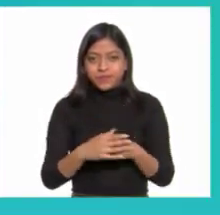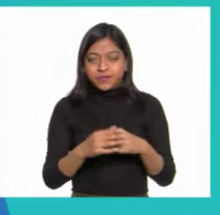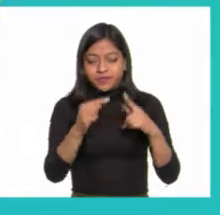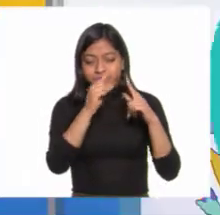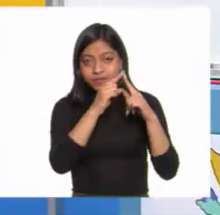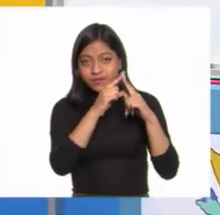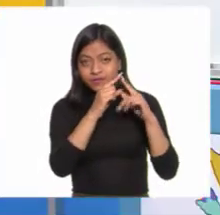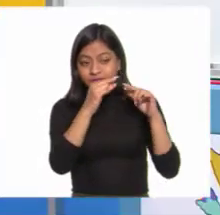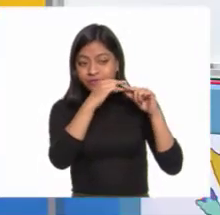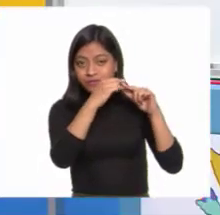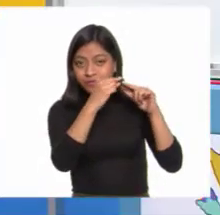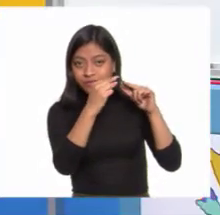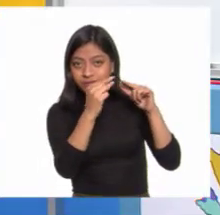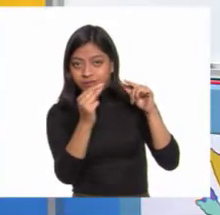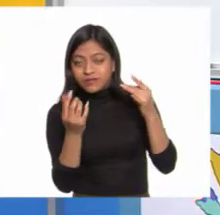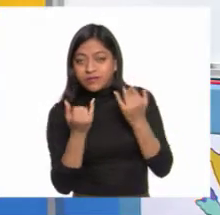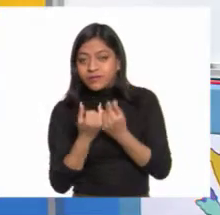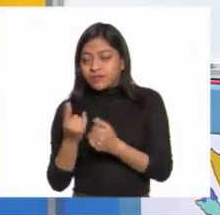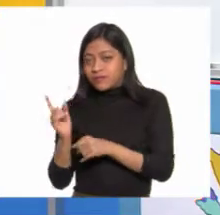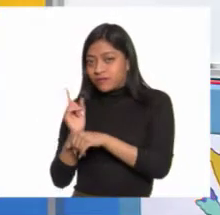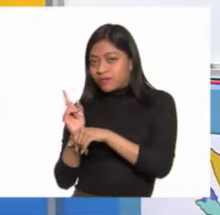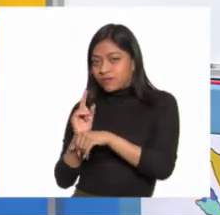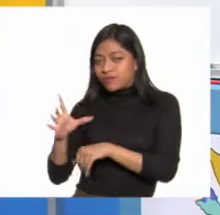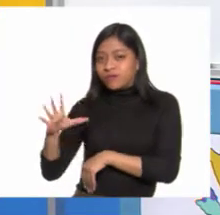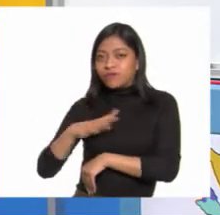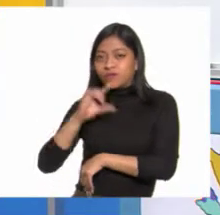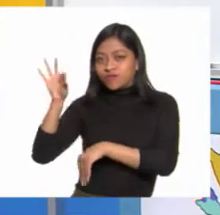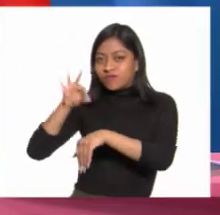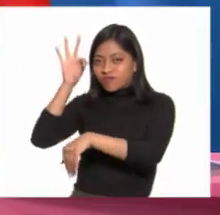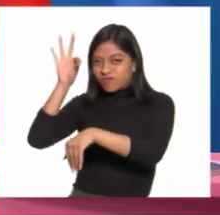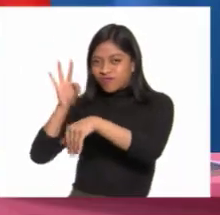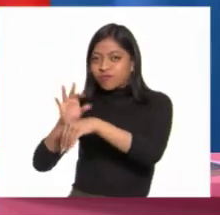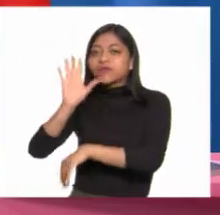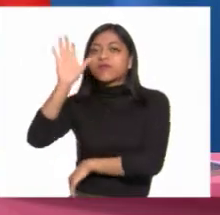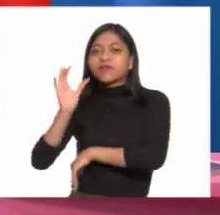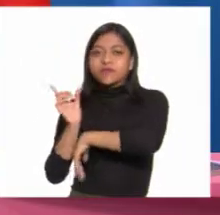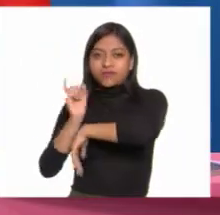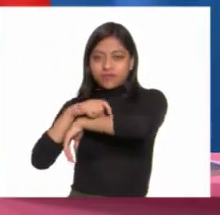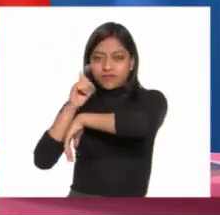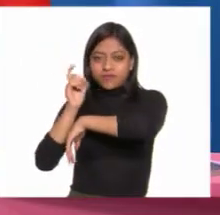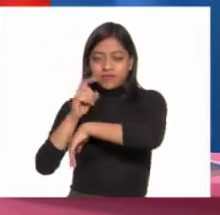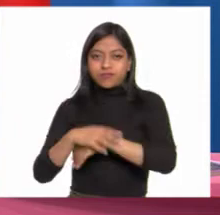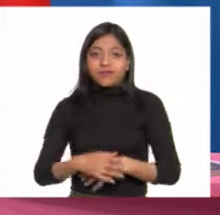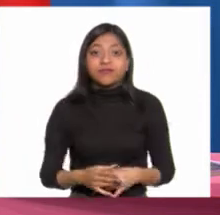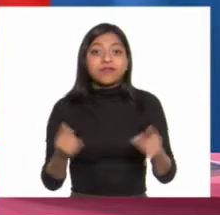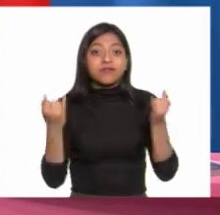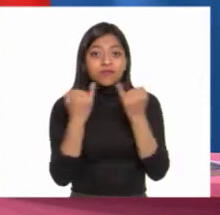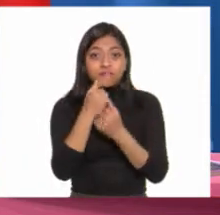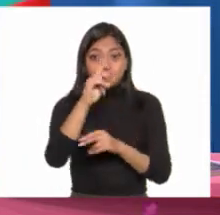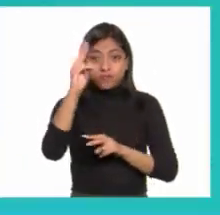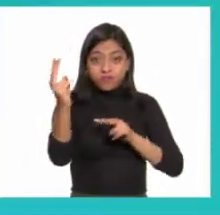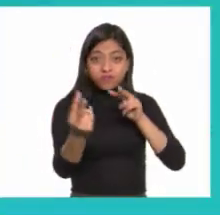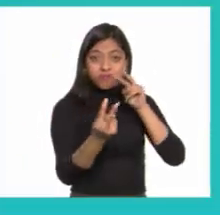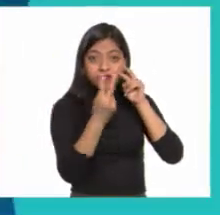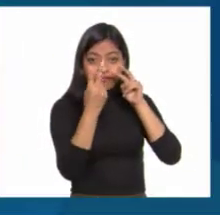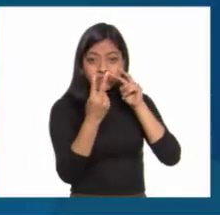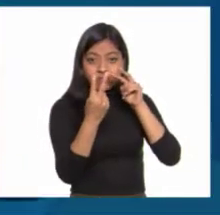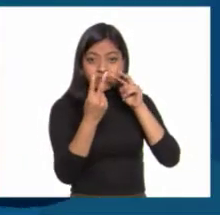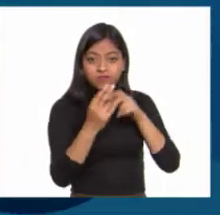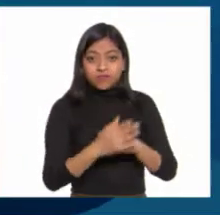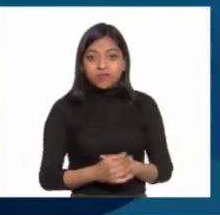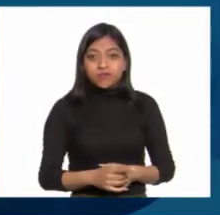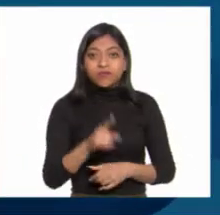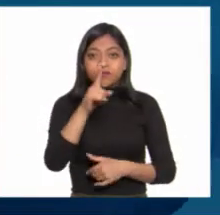largas y una cola con un aguijón como de escorpión. Además, Si alguien te mira a los ojos,